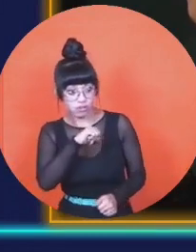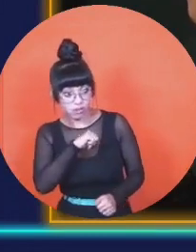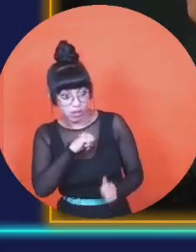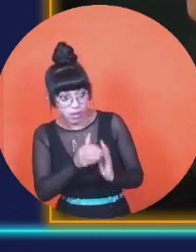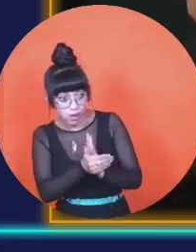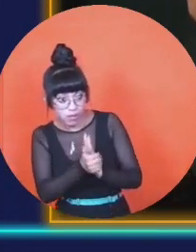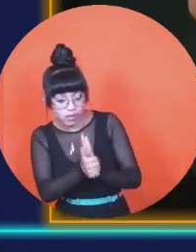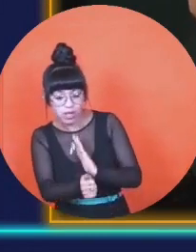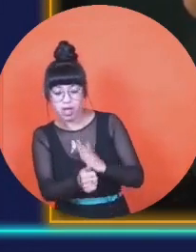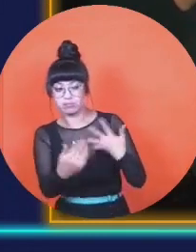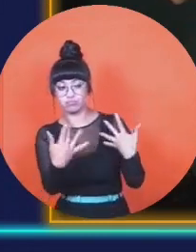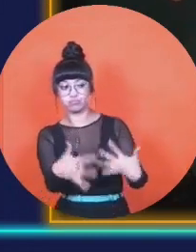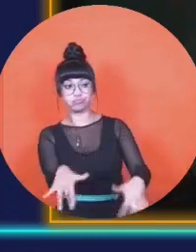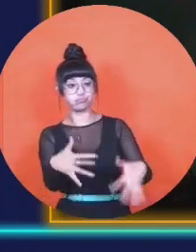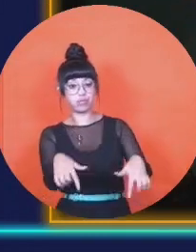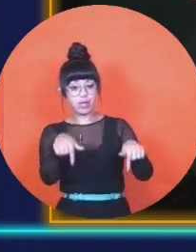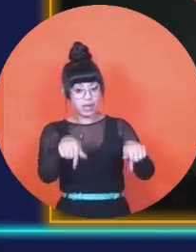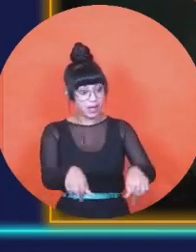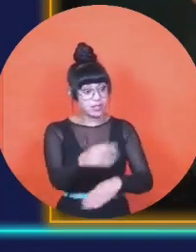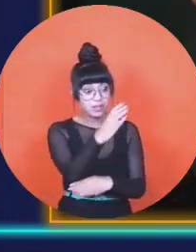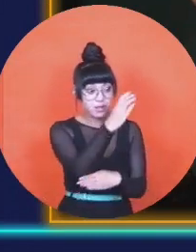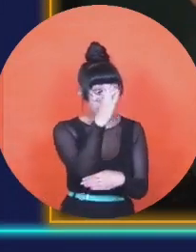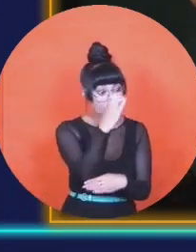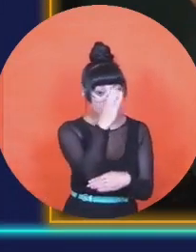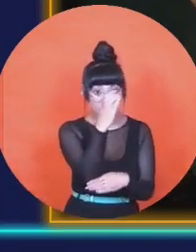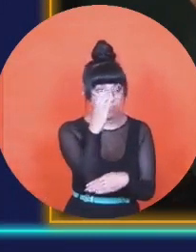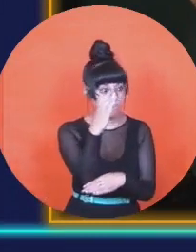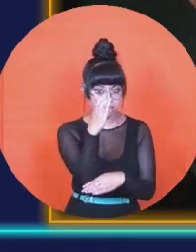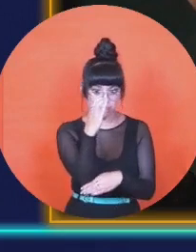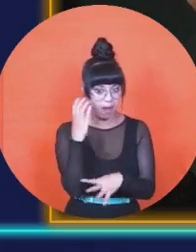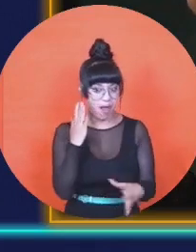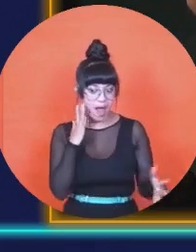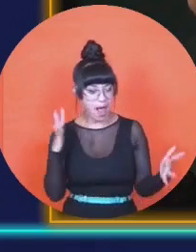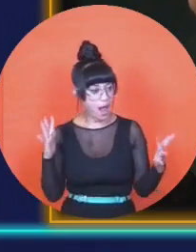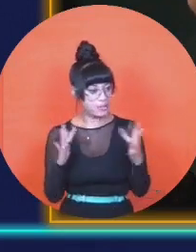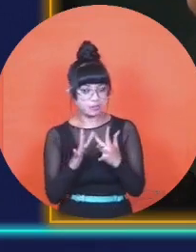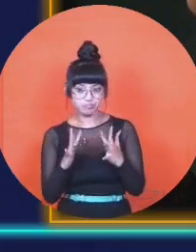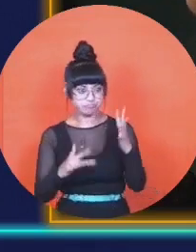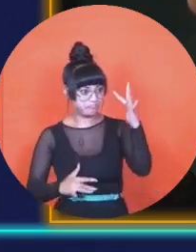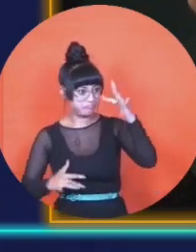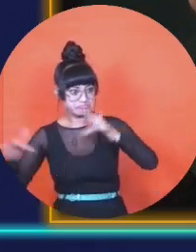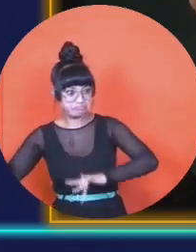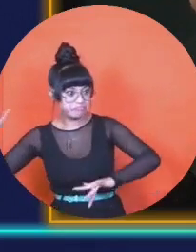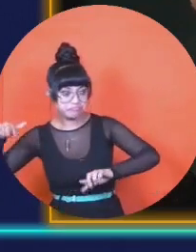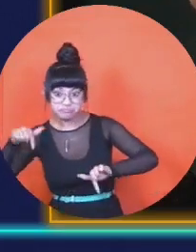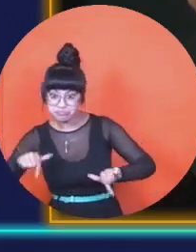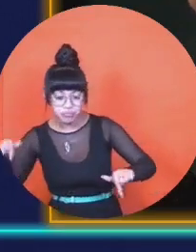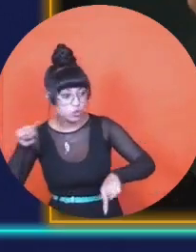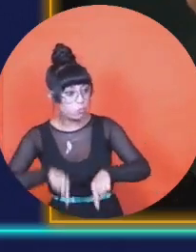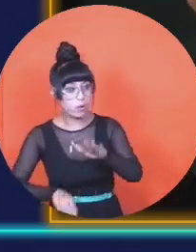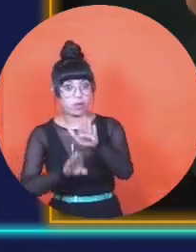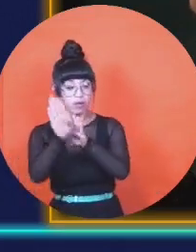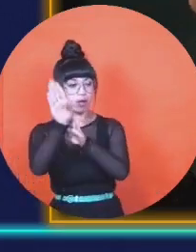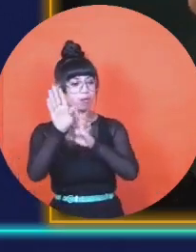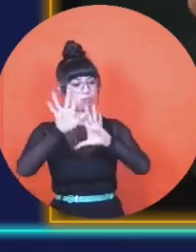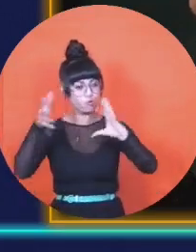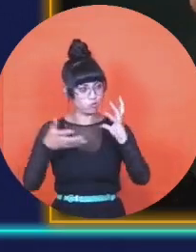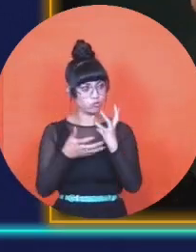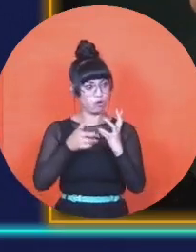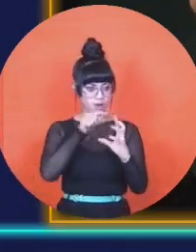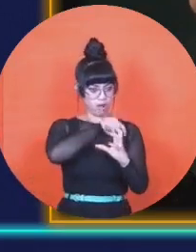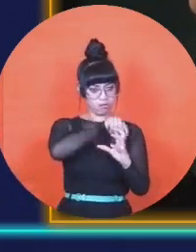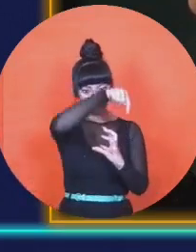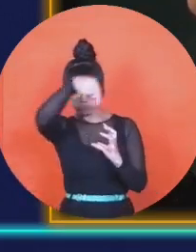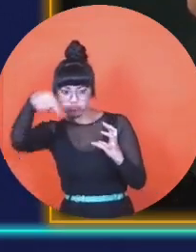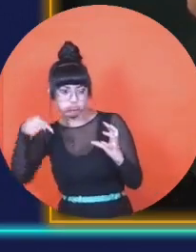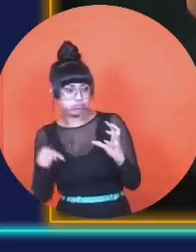enorme y aquí no tiene el ecosistema que le ayude a desarrollar todo el talento que tiene, el mundo es muy grande y hay muchas